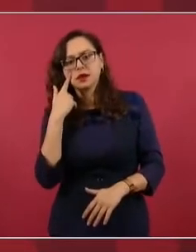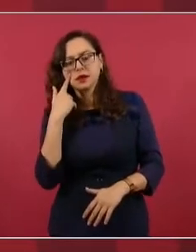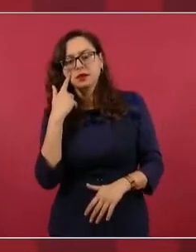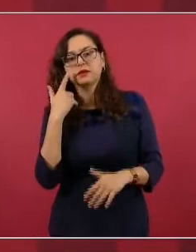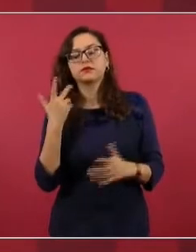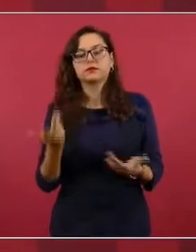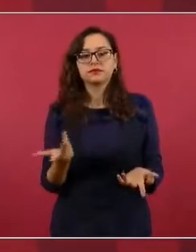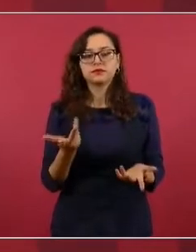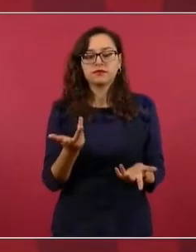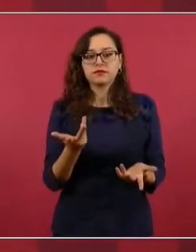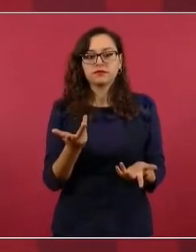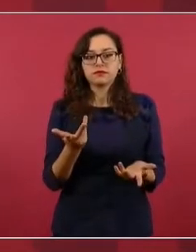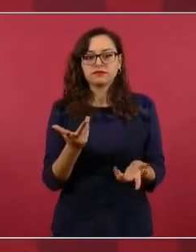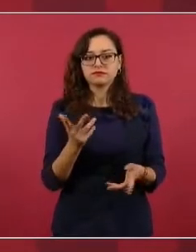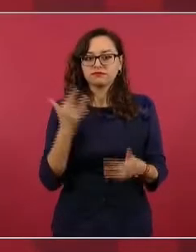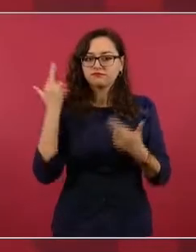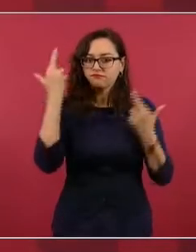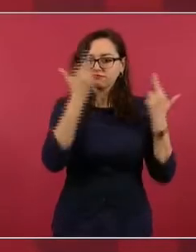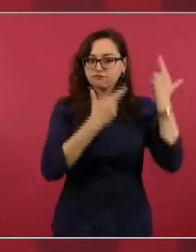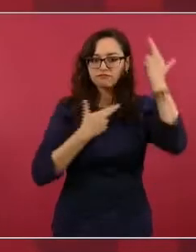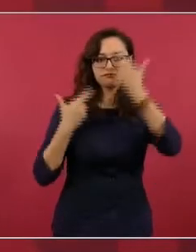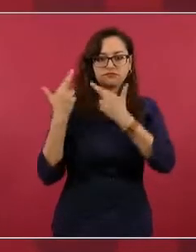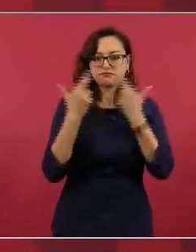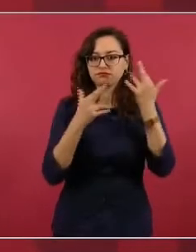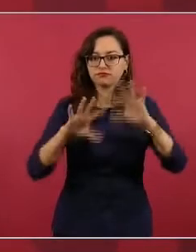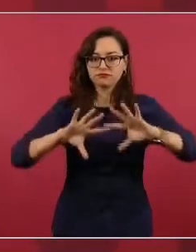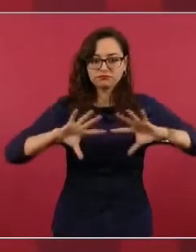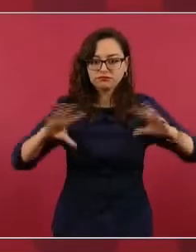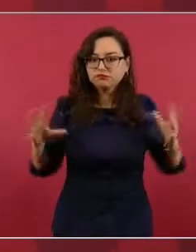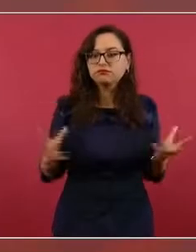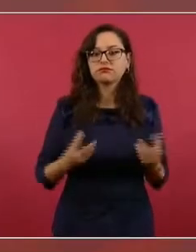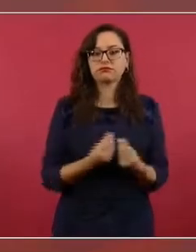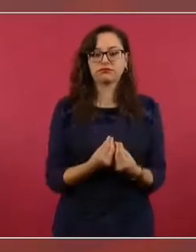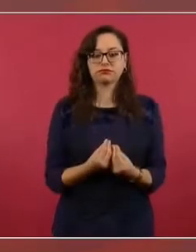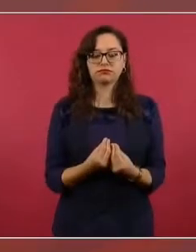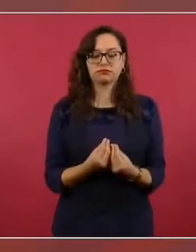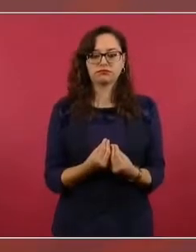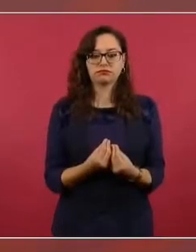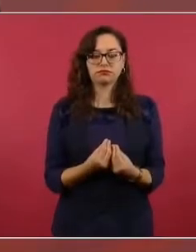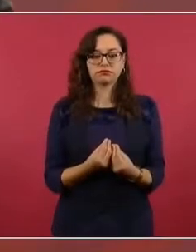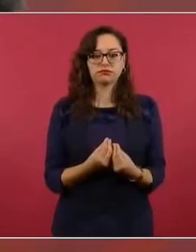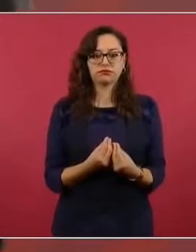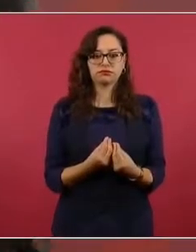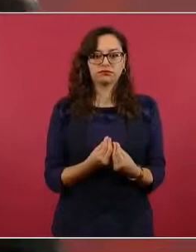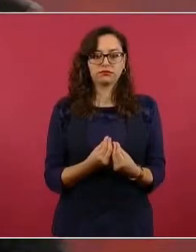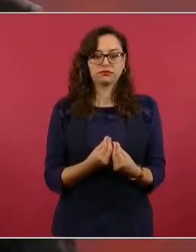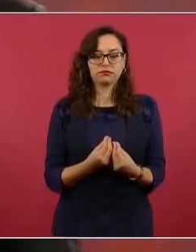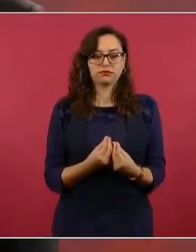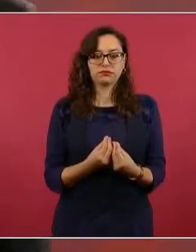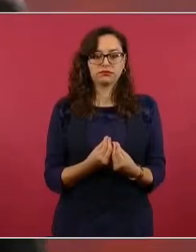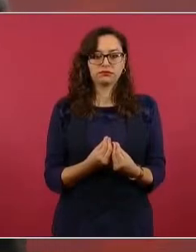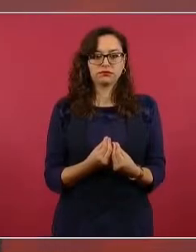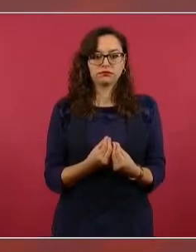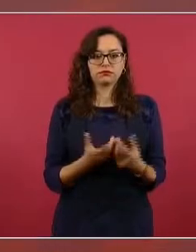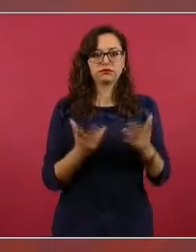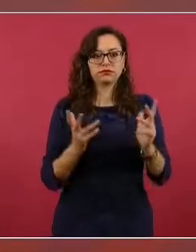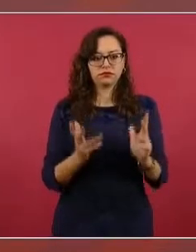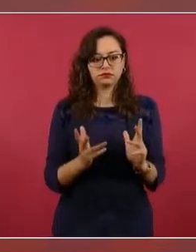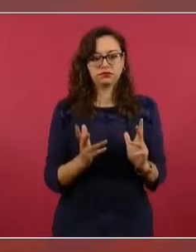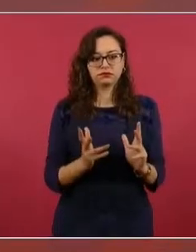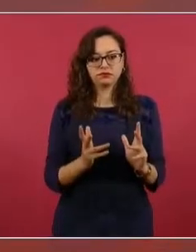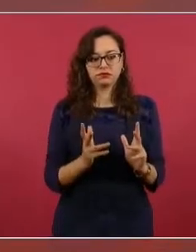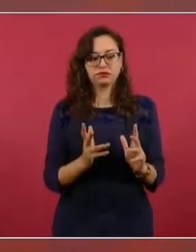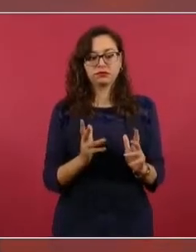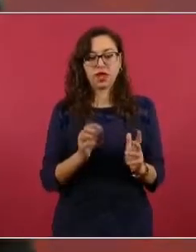con el compromiso de que si se volvía a llevar a cabo una